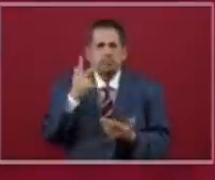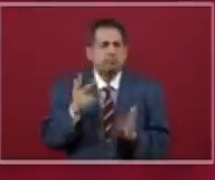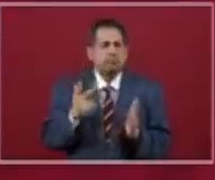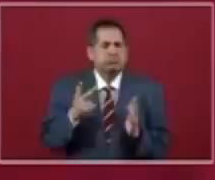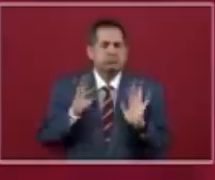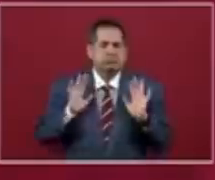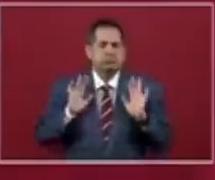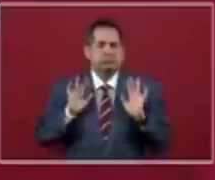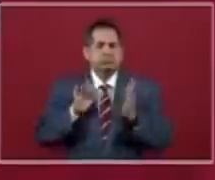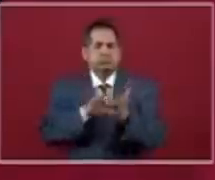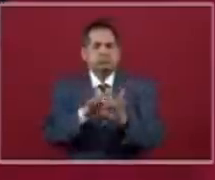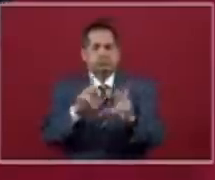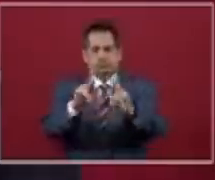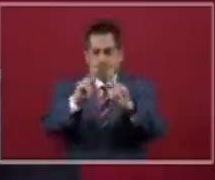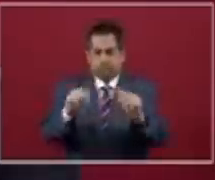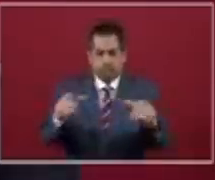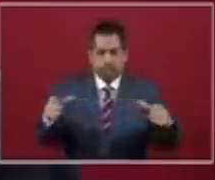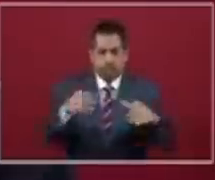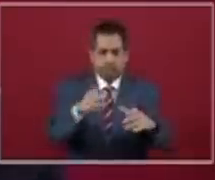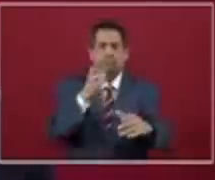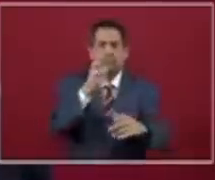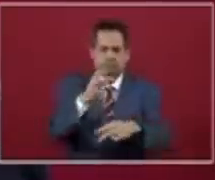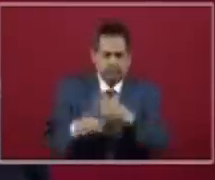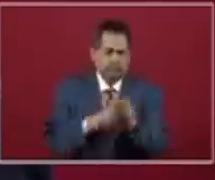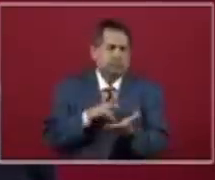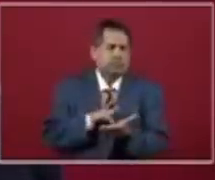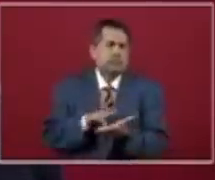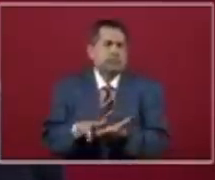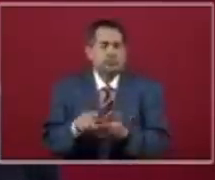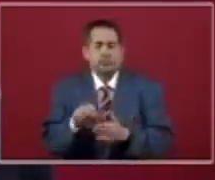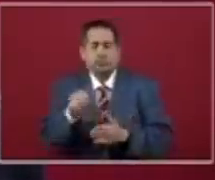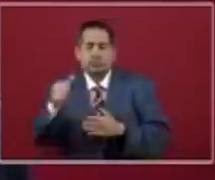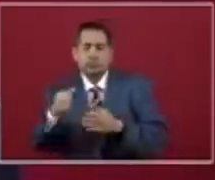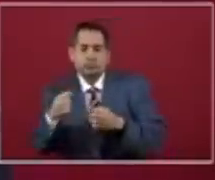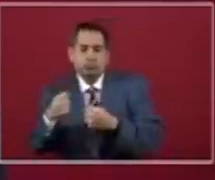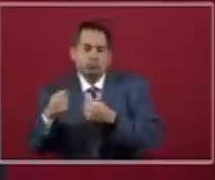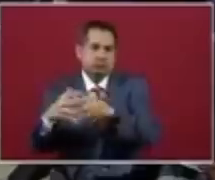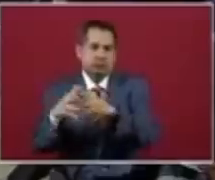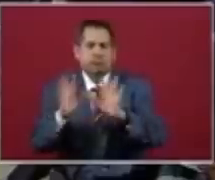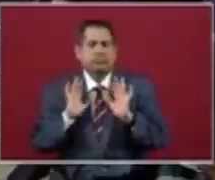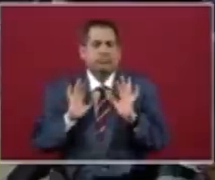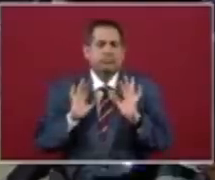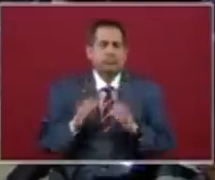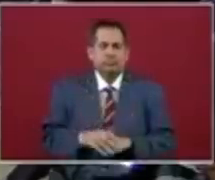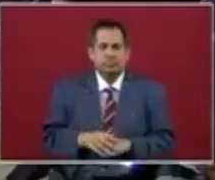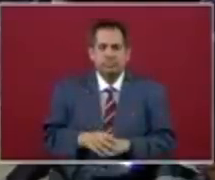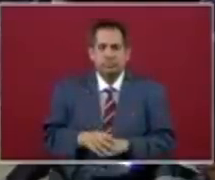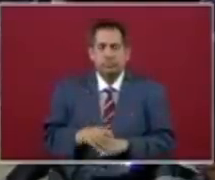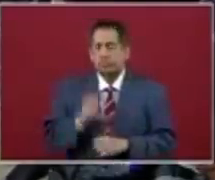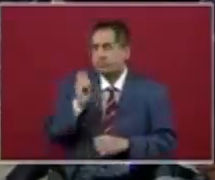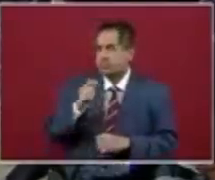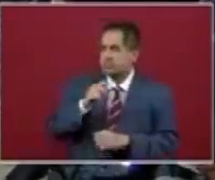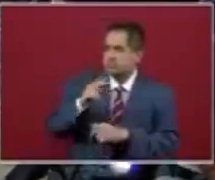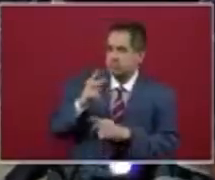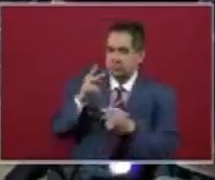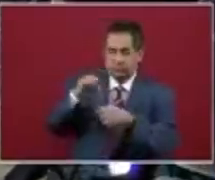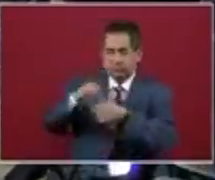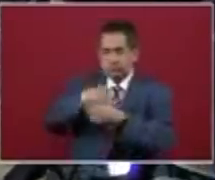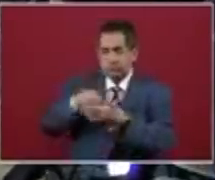que sea compatible con esa posición, lo apoyaremos y lo que no, no. Entonces, ¿van a votar en contra de las dos